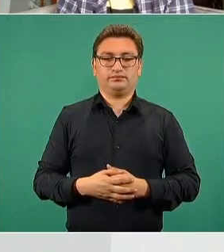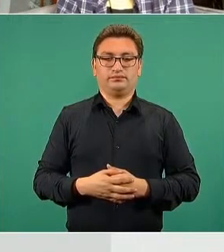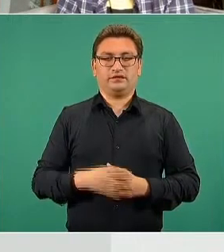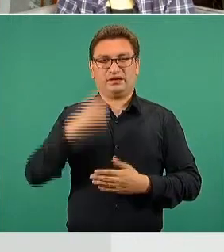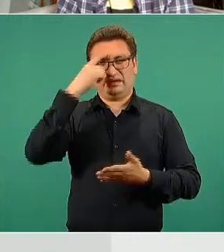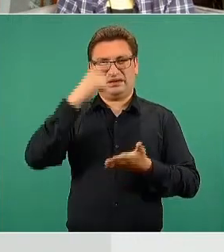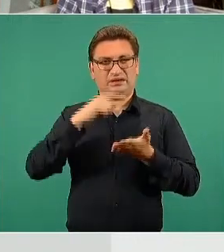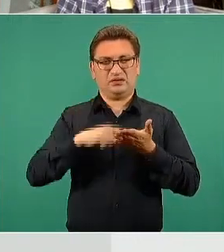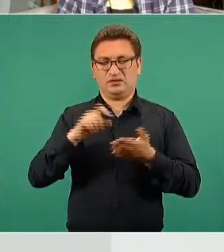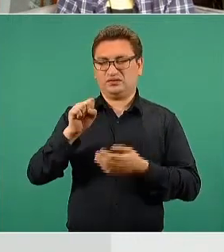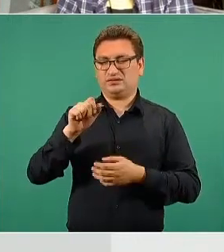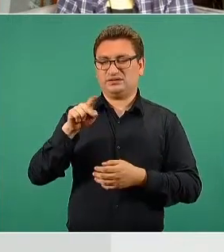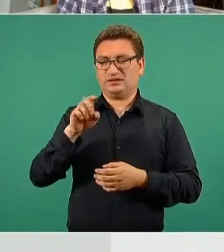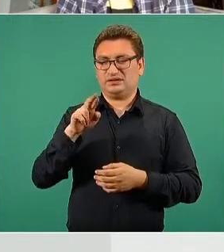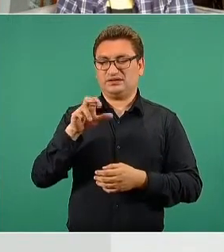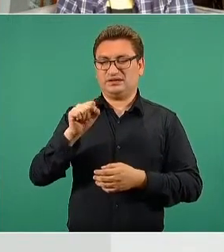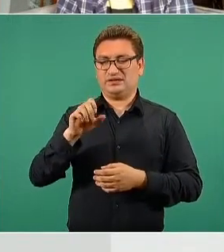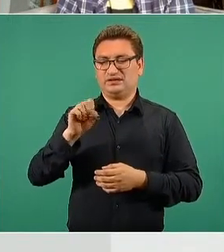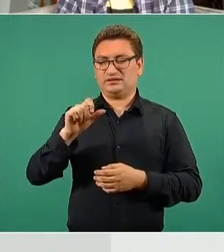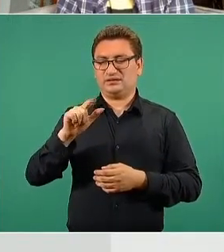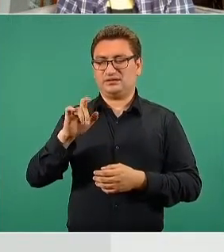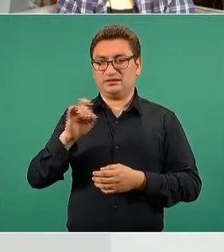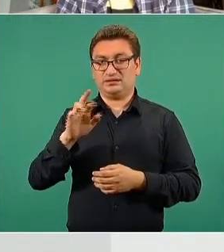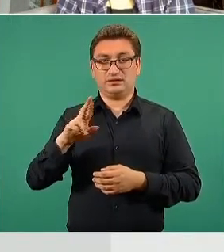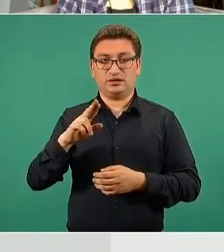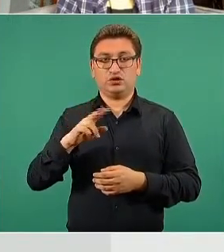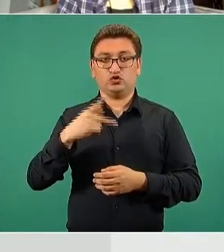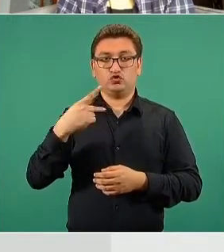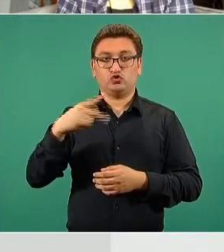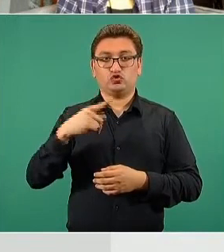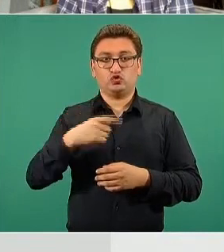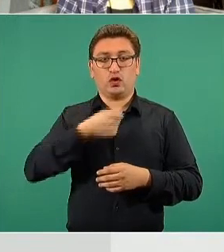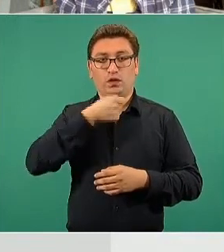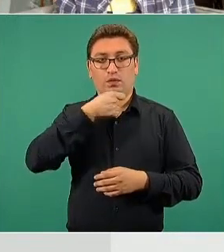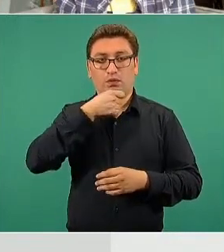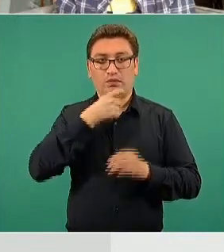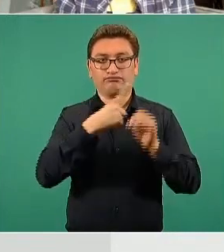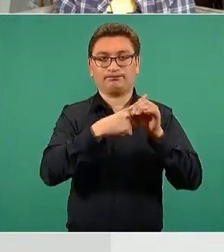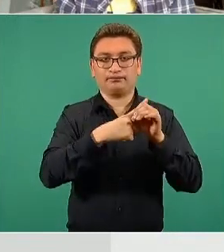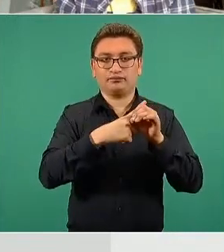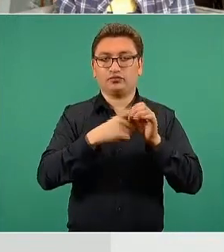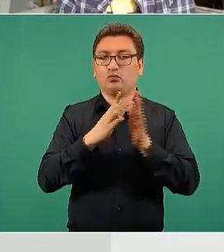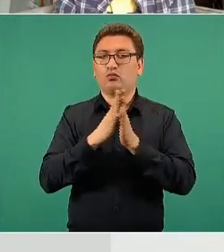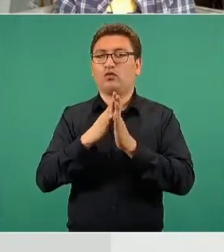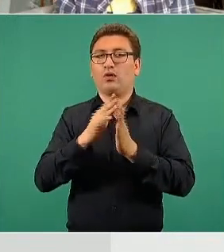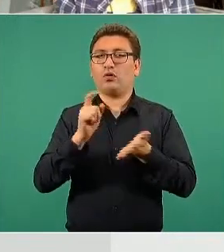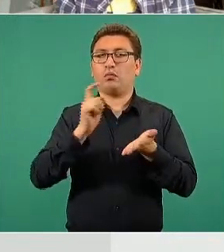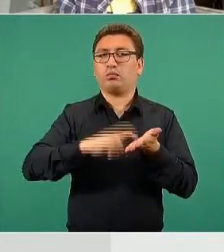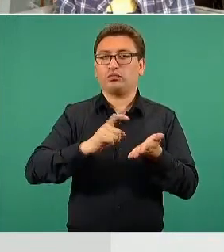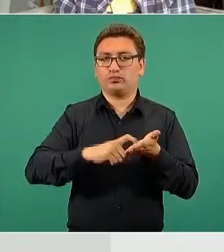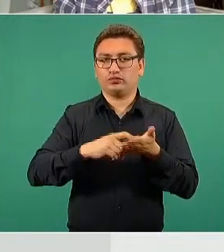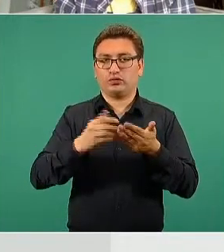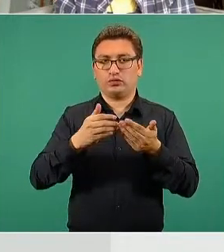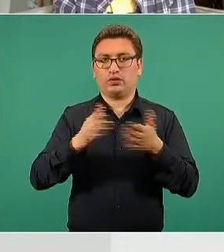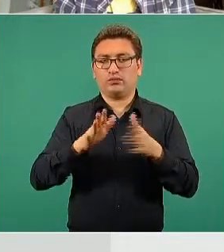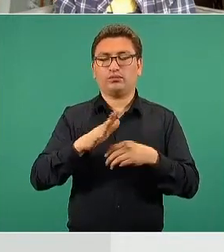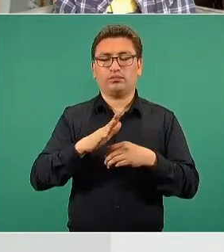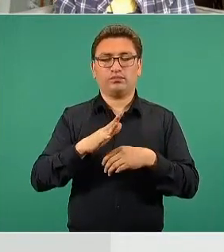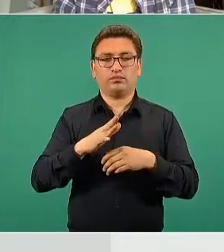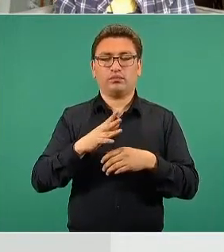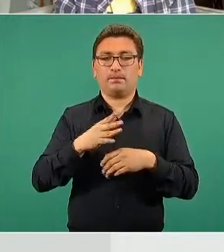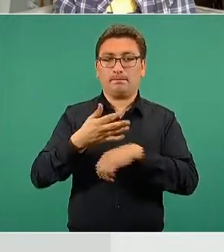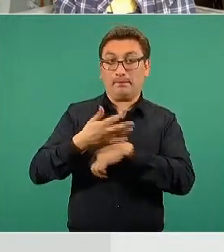Creo que Sandra Salazar no tiene activado su audio por ahí en configuración. Mientras